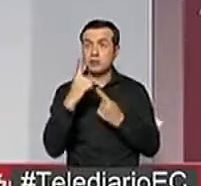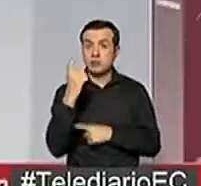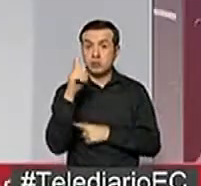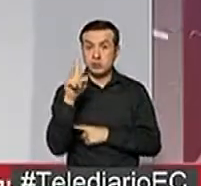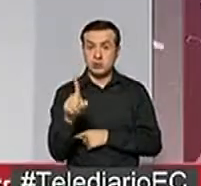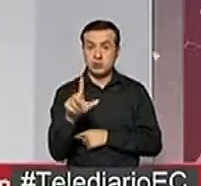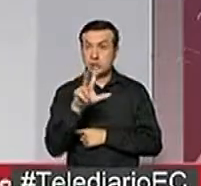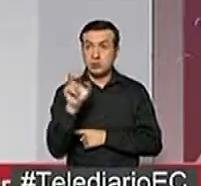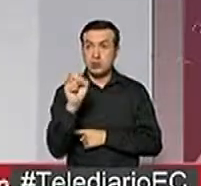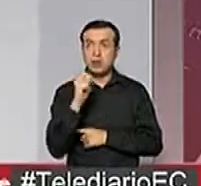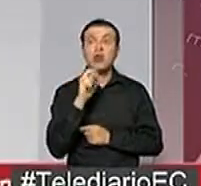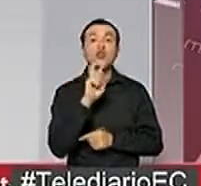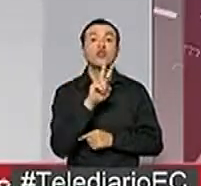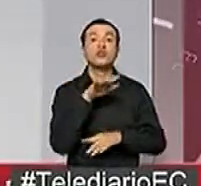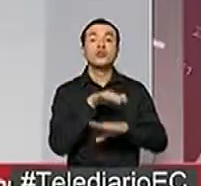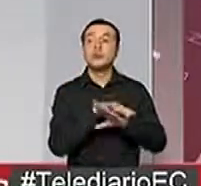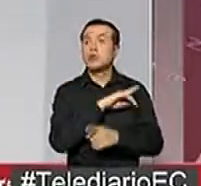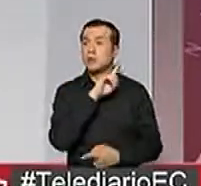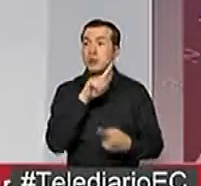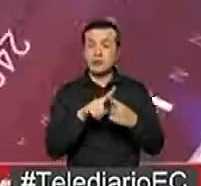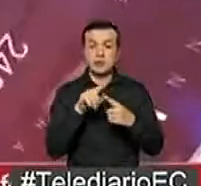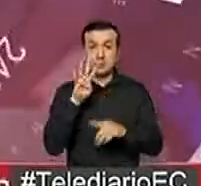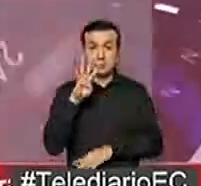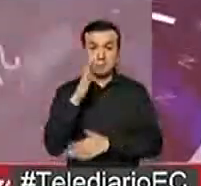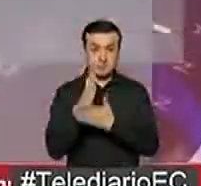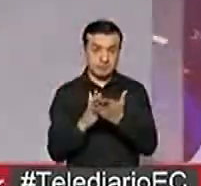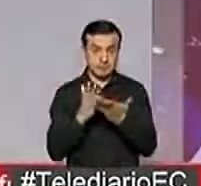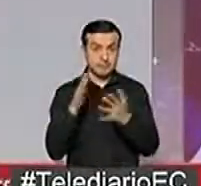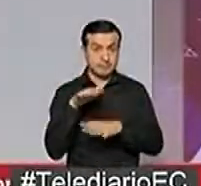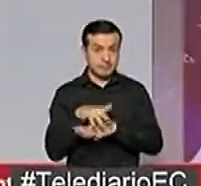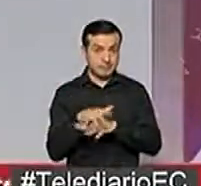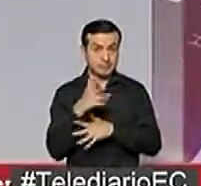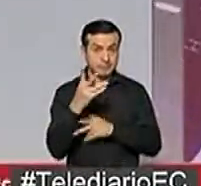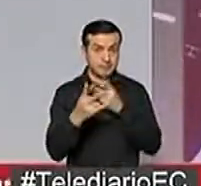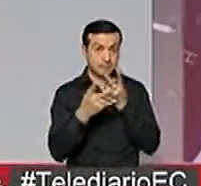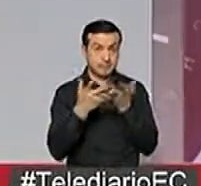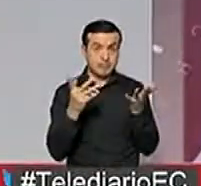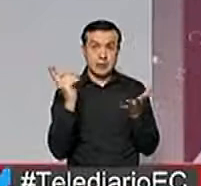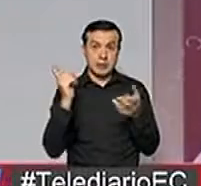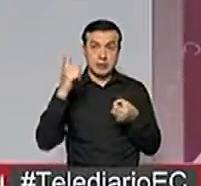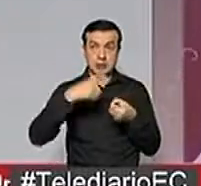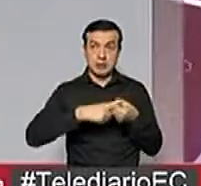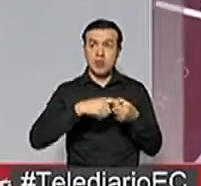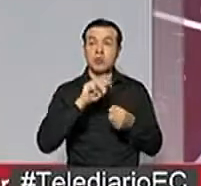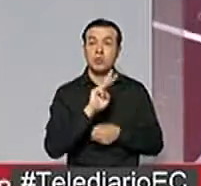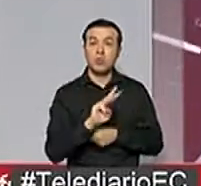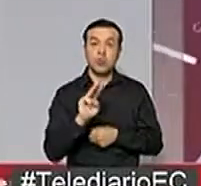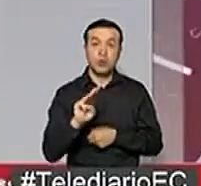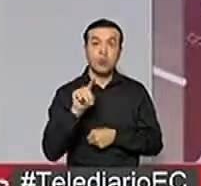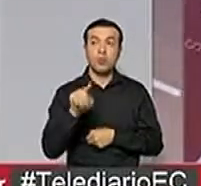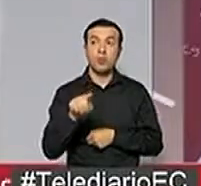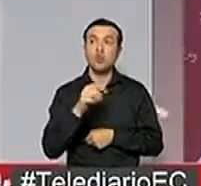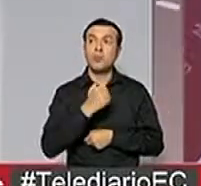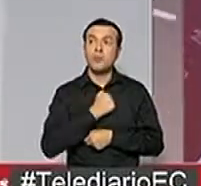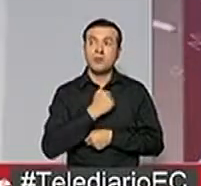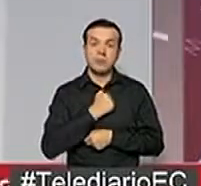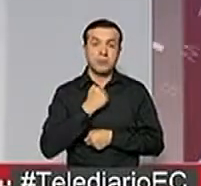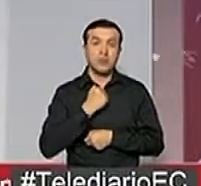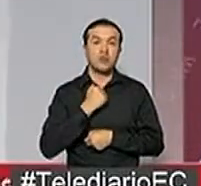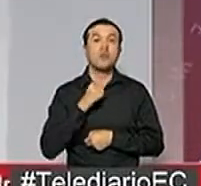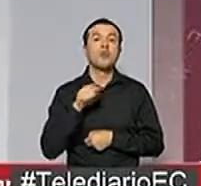mañana y de 14:00 a 16:30 en la tarde. Para visitarla debe inscribirse en la página del Instituto Metropolitano de